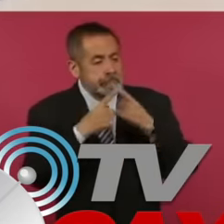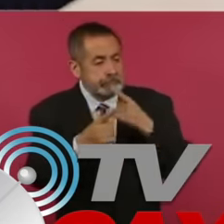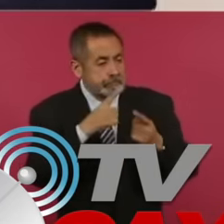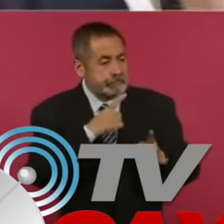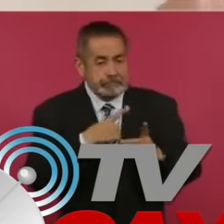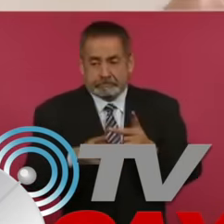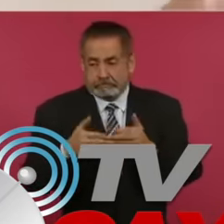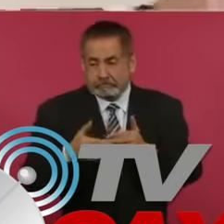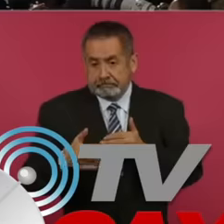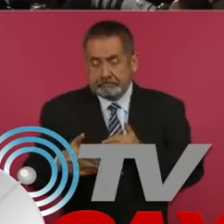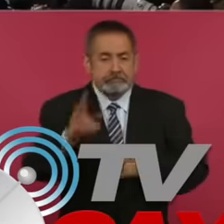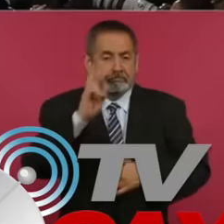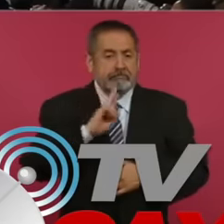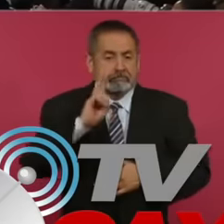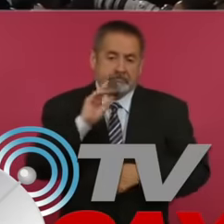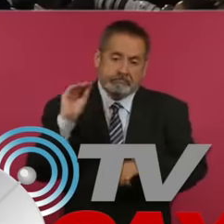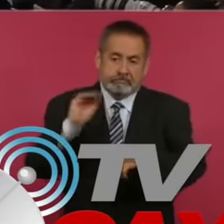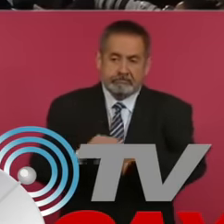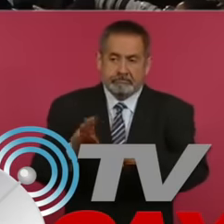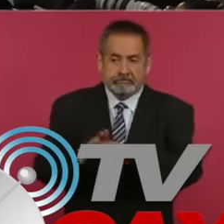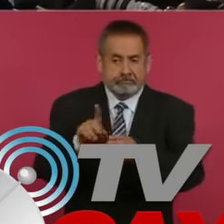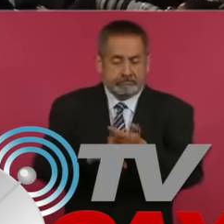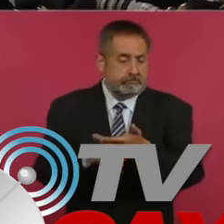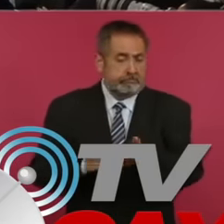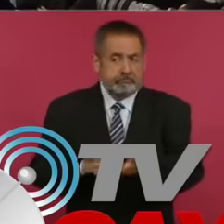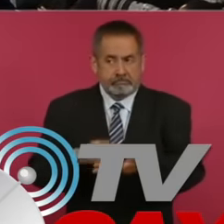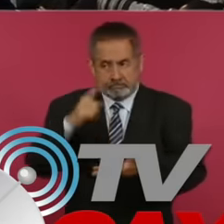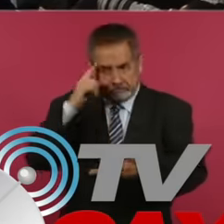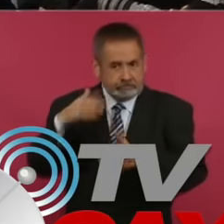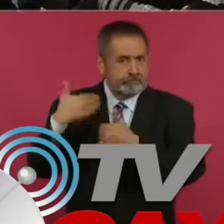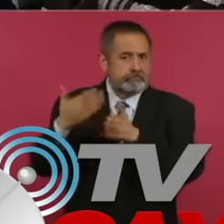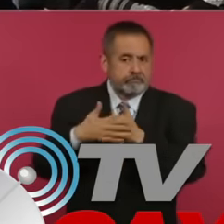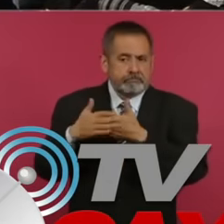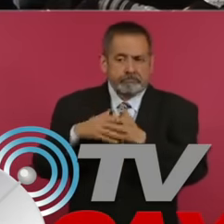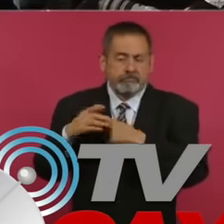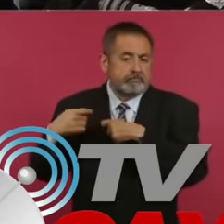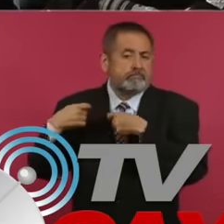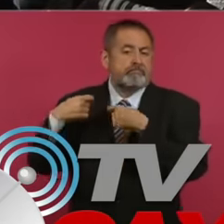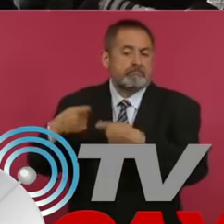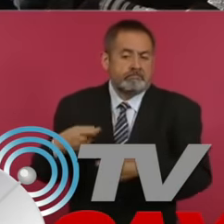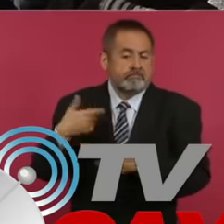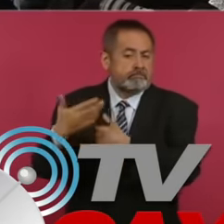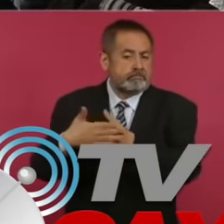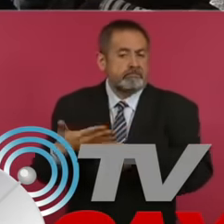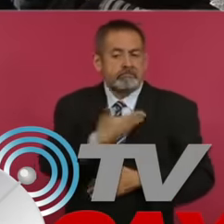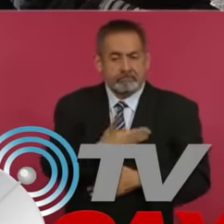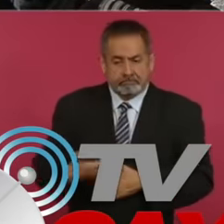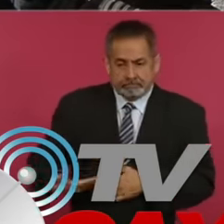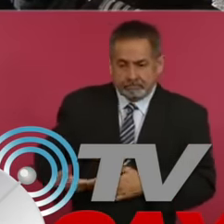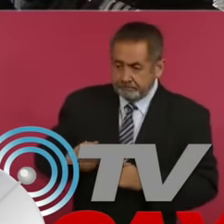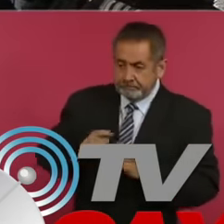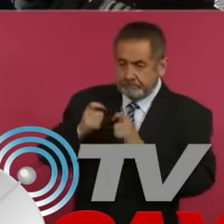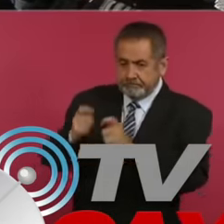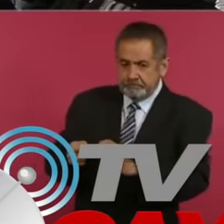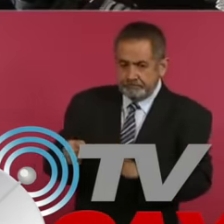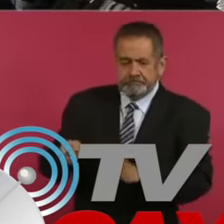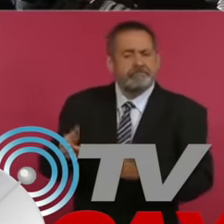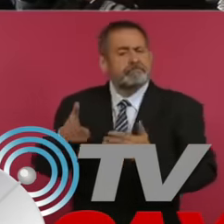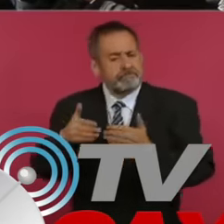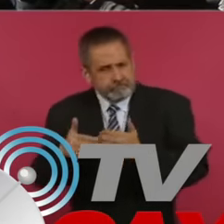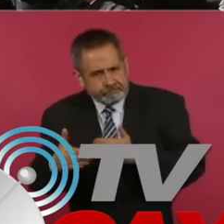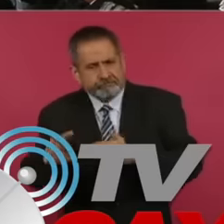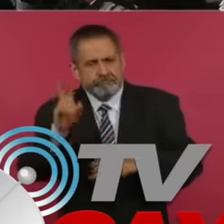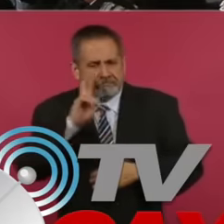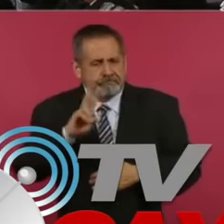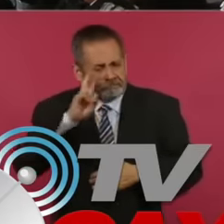dejarlo establecido para que quien llegue tenga ya